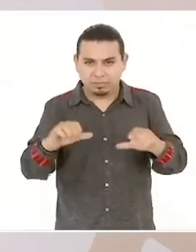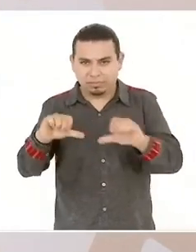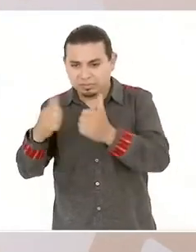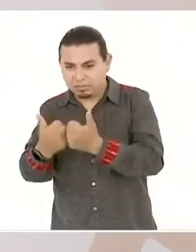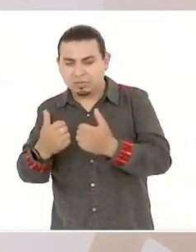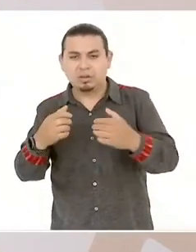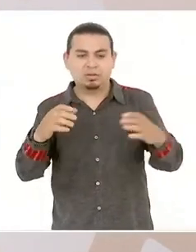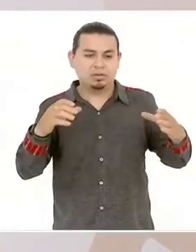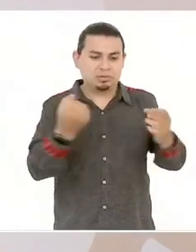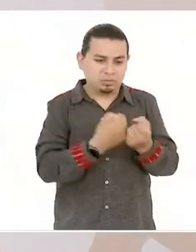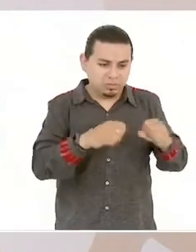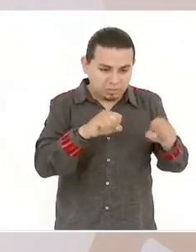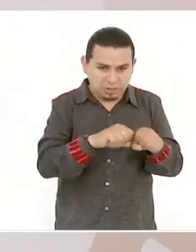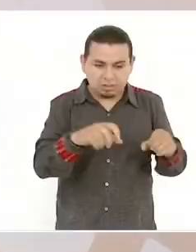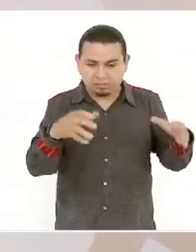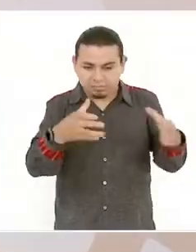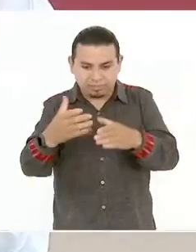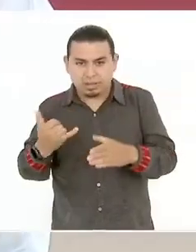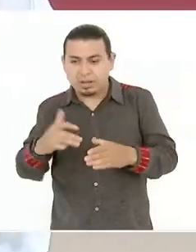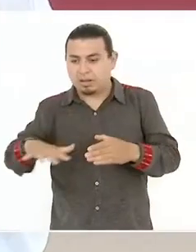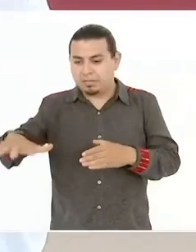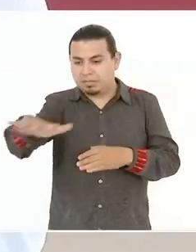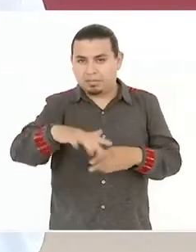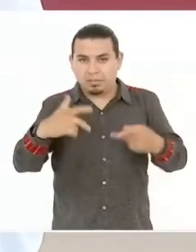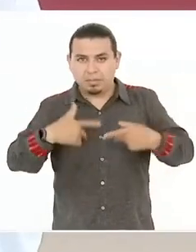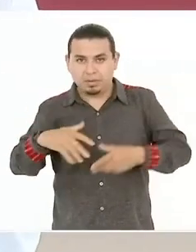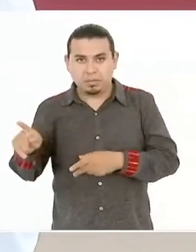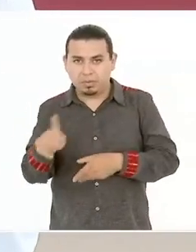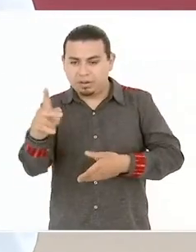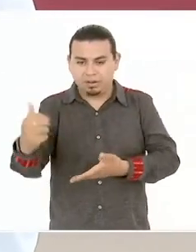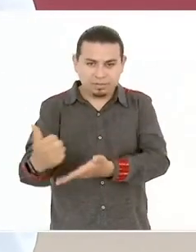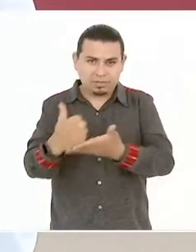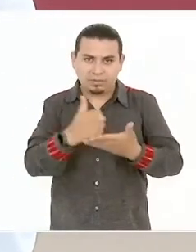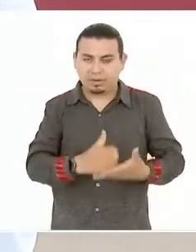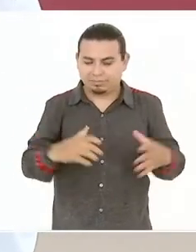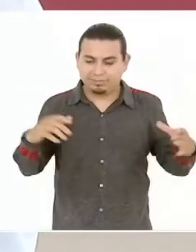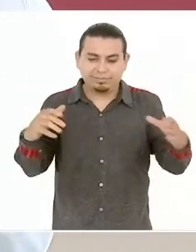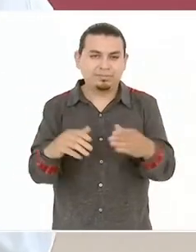y el apoyo de la población. Hoy